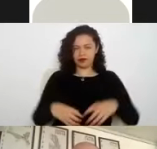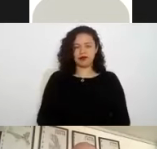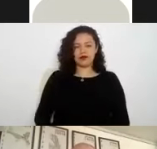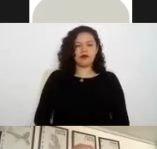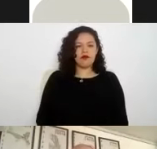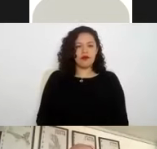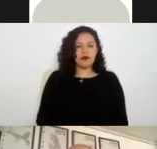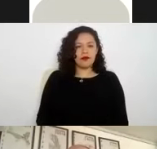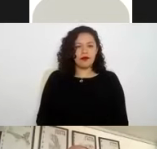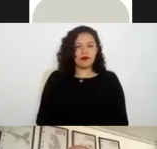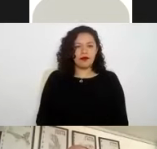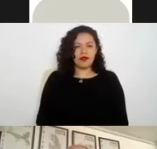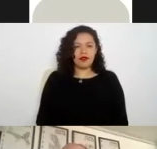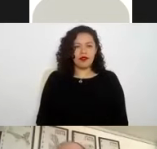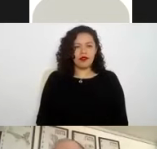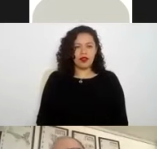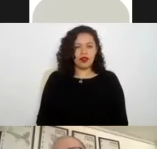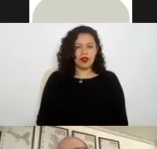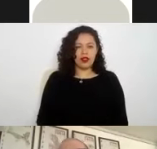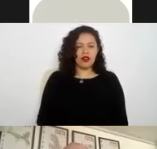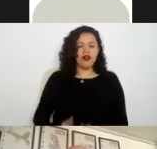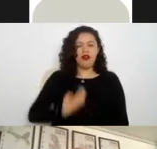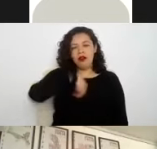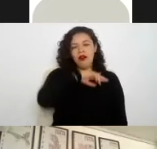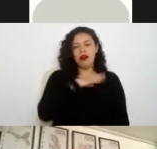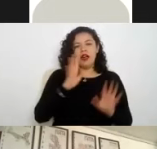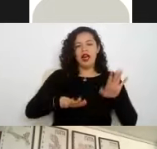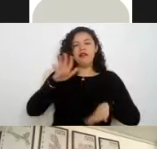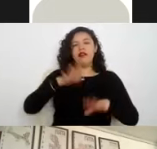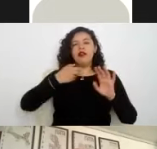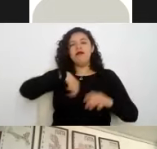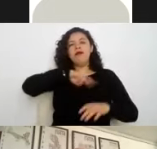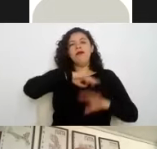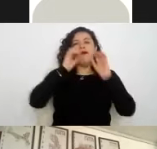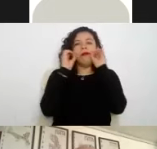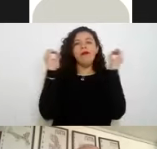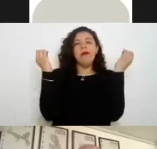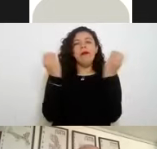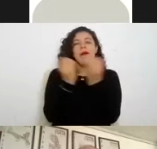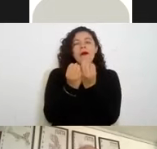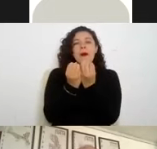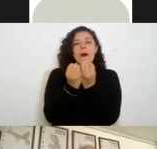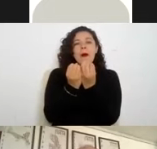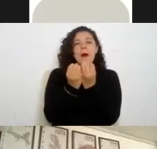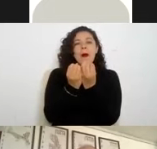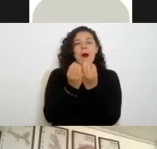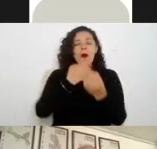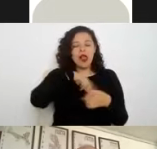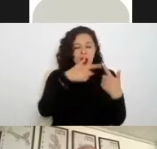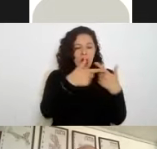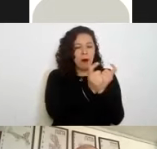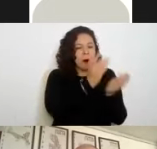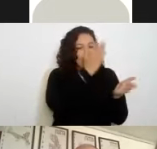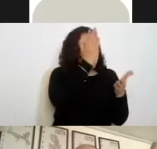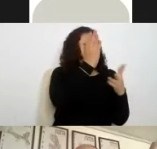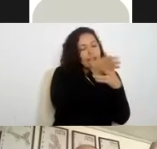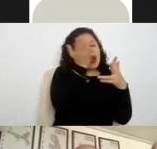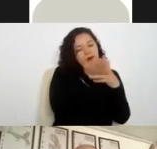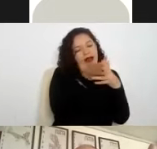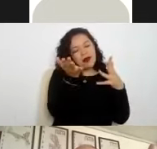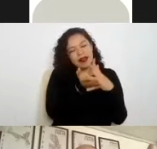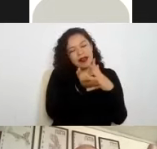target. Muchas veces, pues creo que como organizaciones no sabemos segmentar de la mejor manera y creemos que simplemente teniendo Facebook